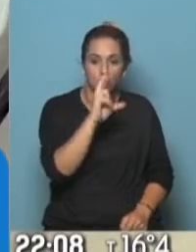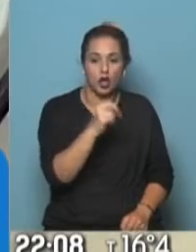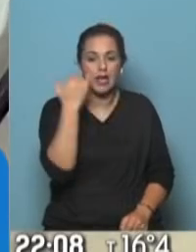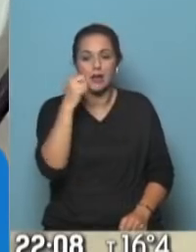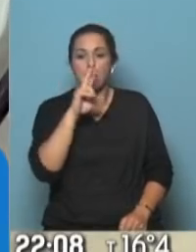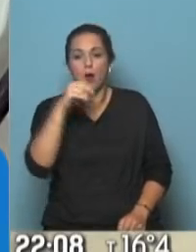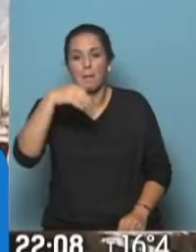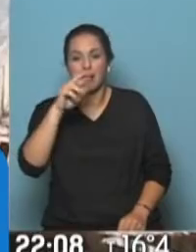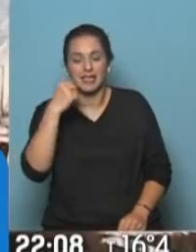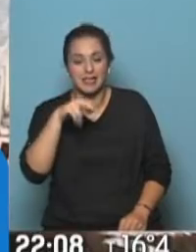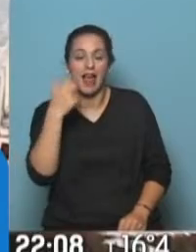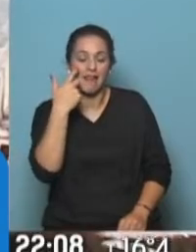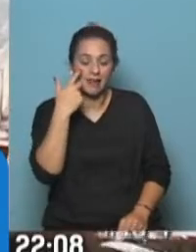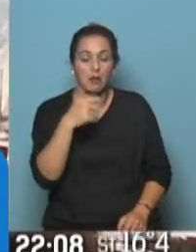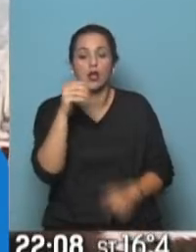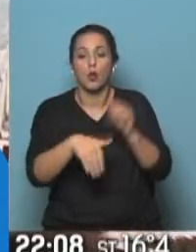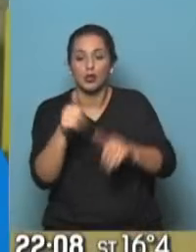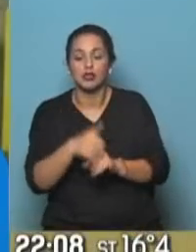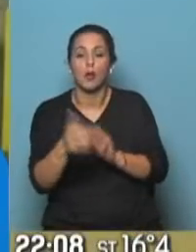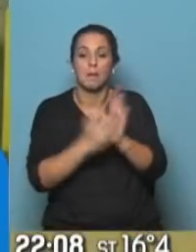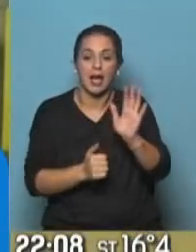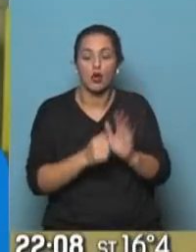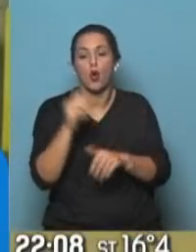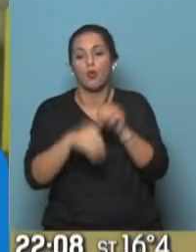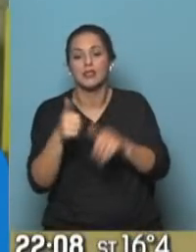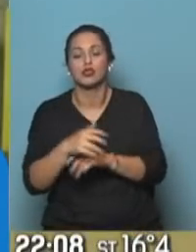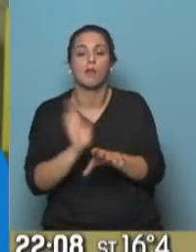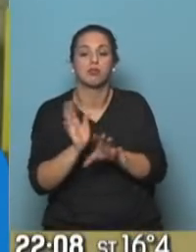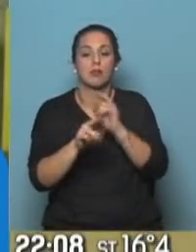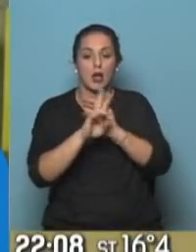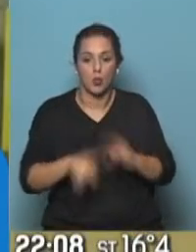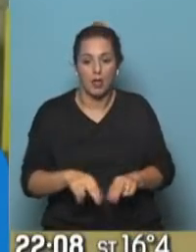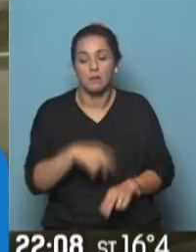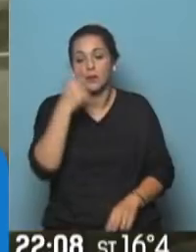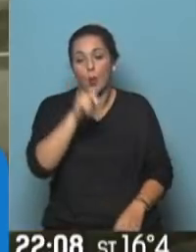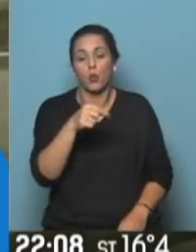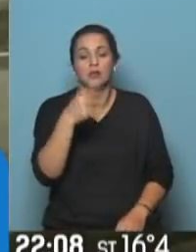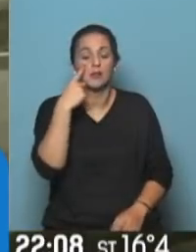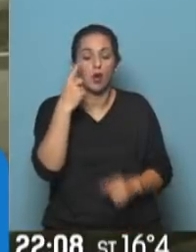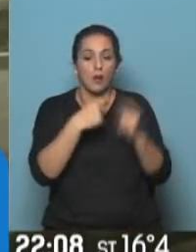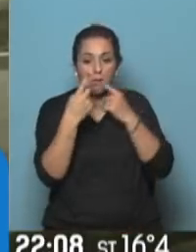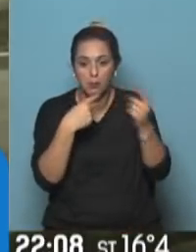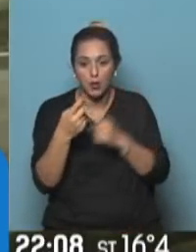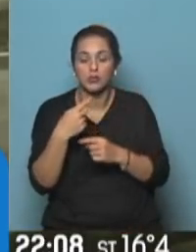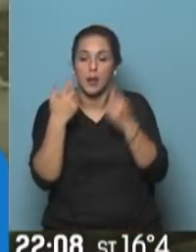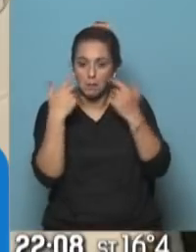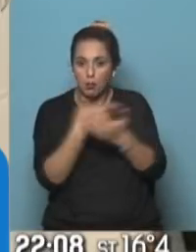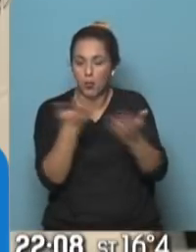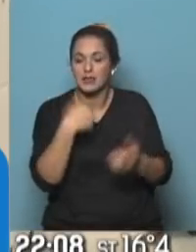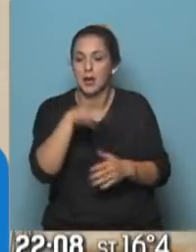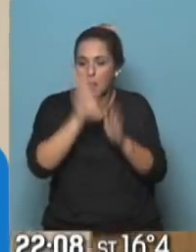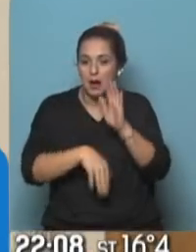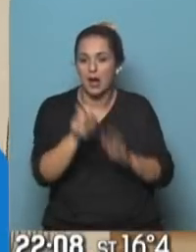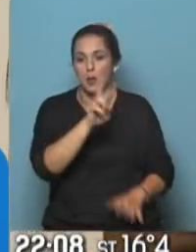la evolución de los votos blancos y nulos. Los últimos números muestran una caída de estos sufragios del 22 al